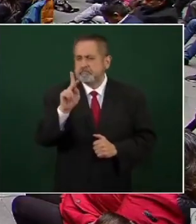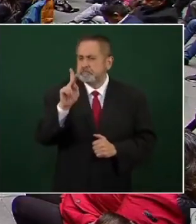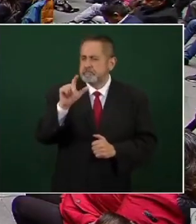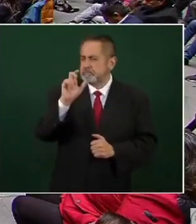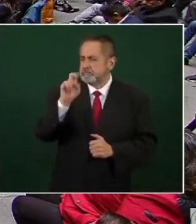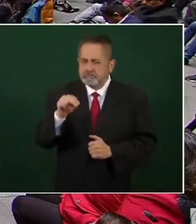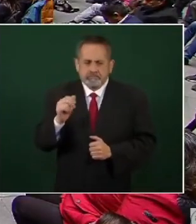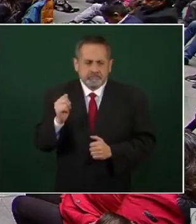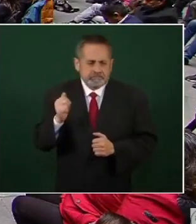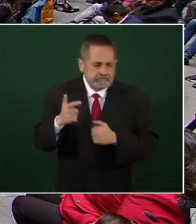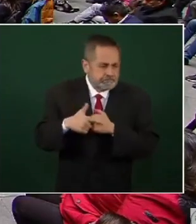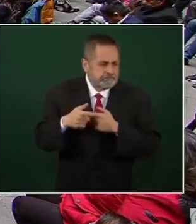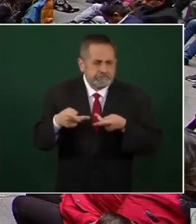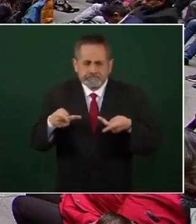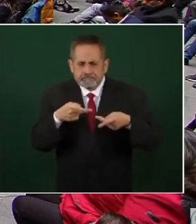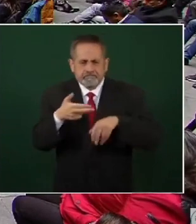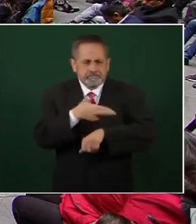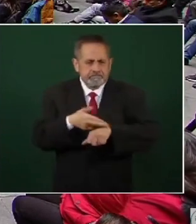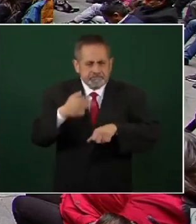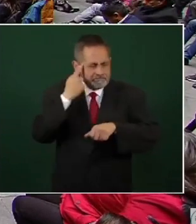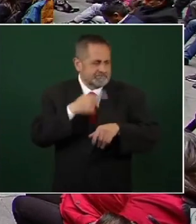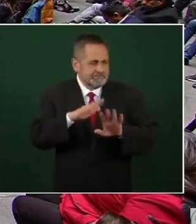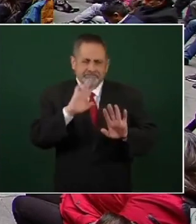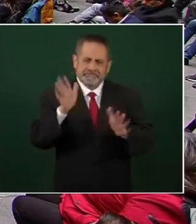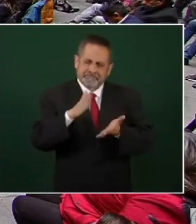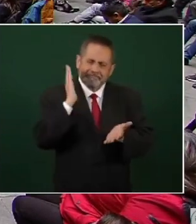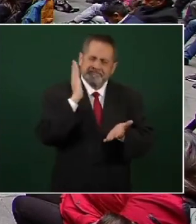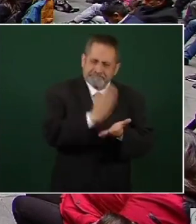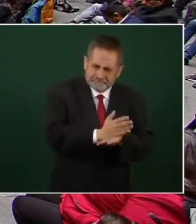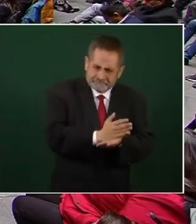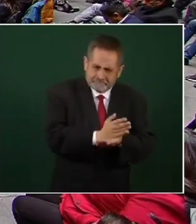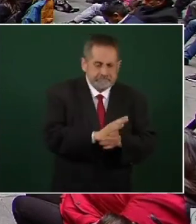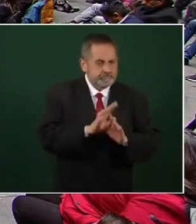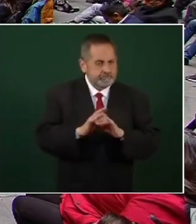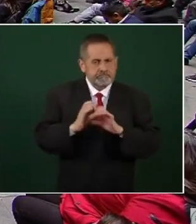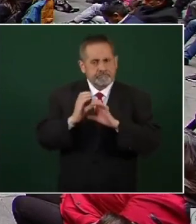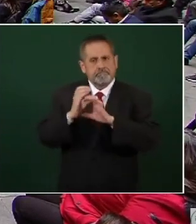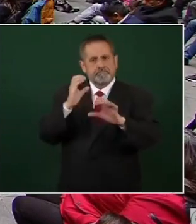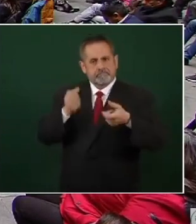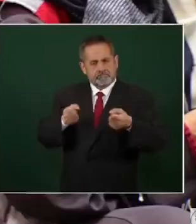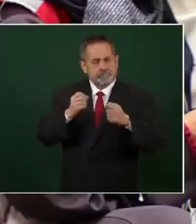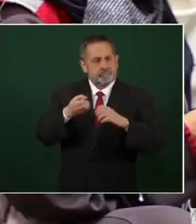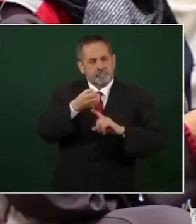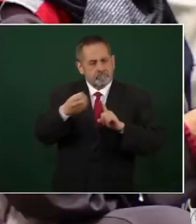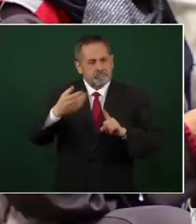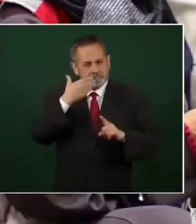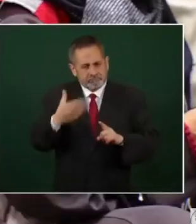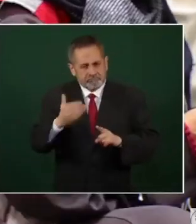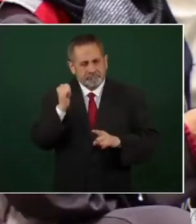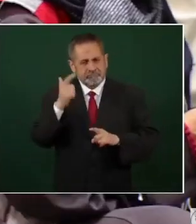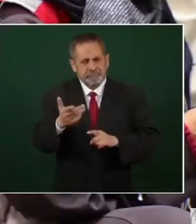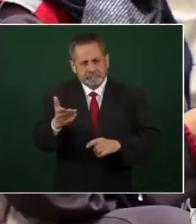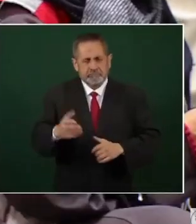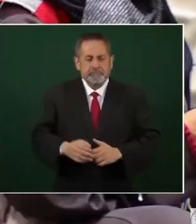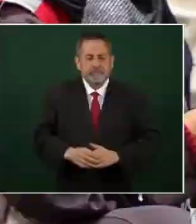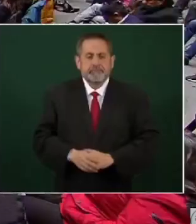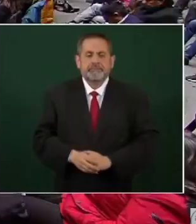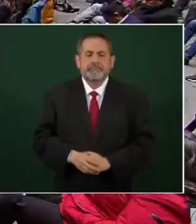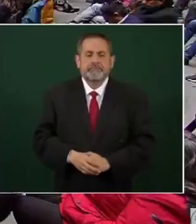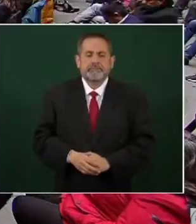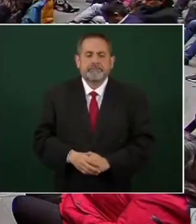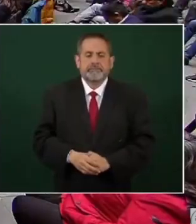para erradicar esta práctica que daña a uno de los sectores más importantes de la economía? Sí,